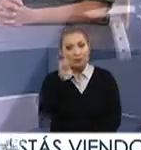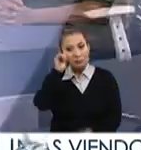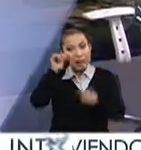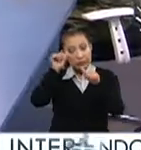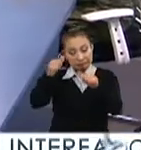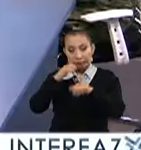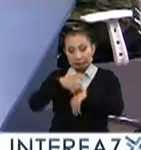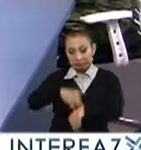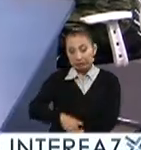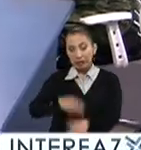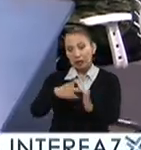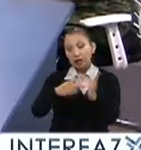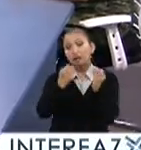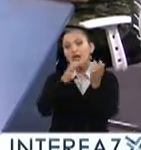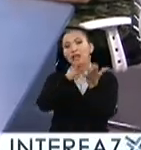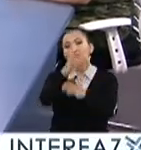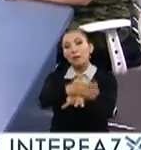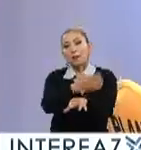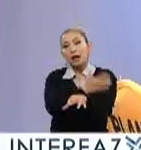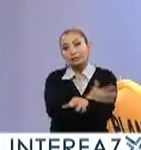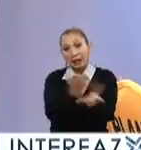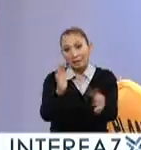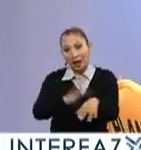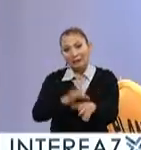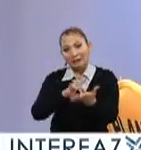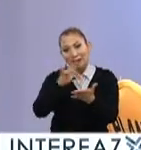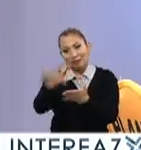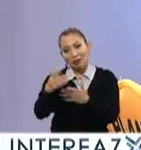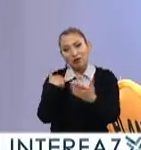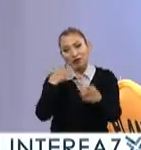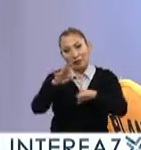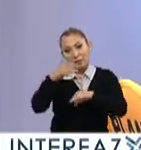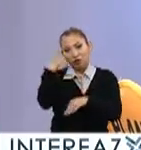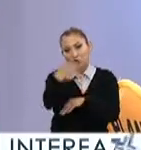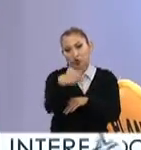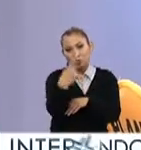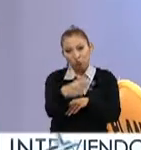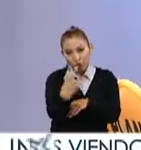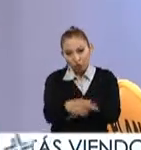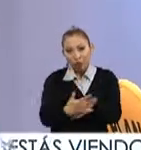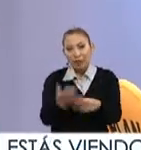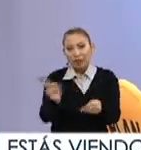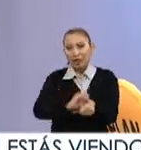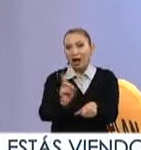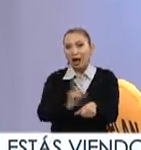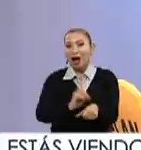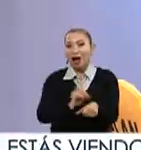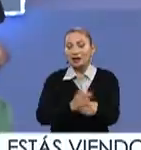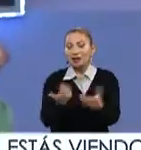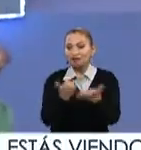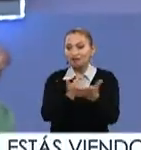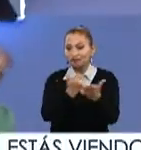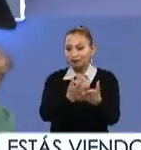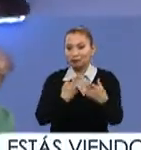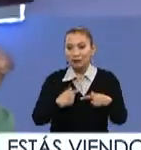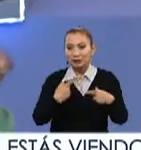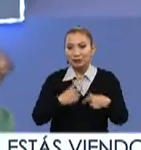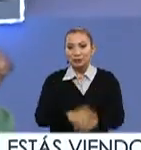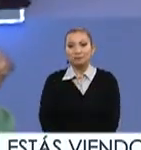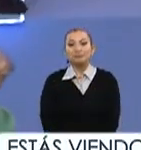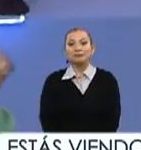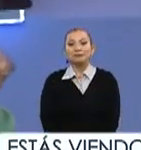a las recomendaciones. Muchísimas gracias por haber venido y más gracias por la labor que realizan Así es. Gracias por día la a día auxiliando a la